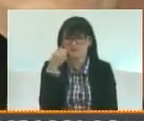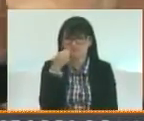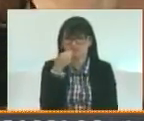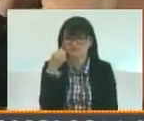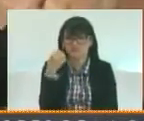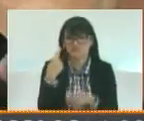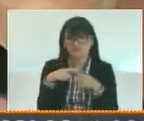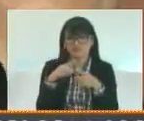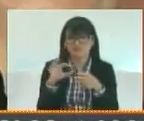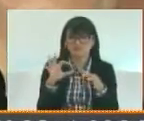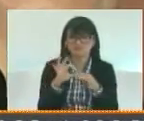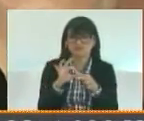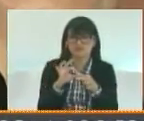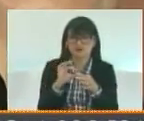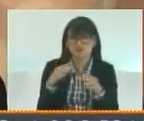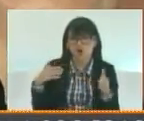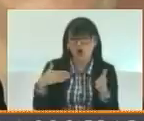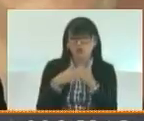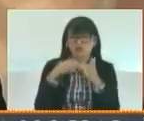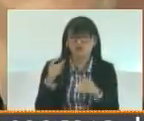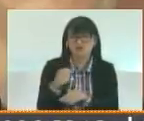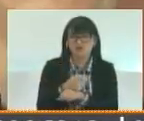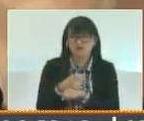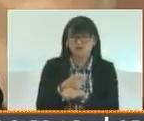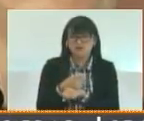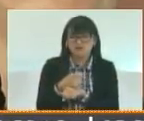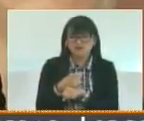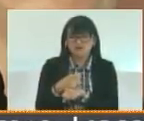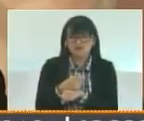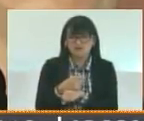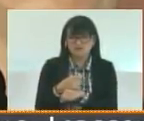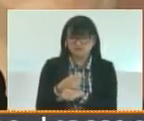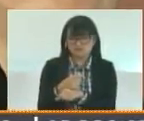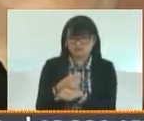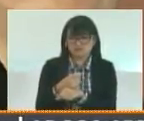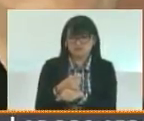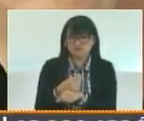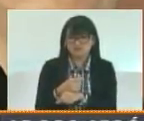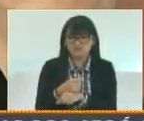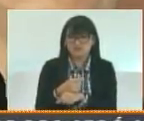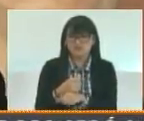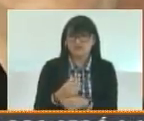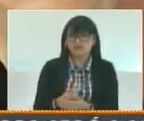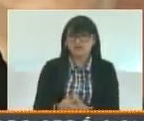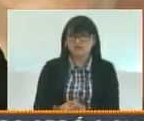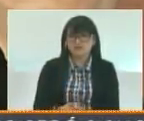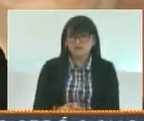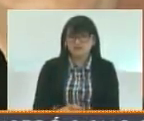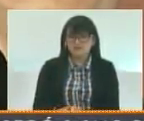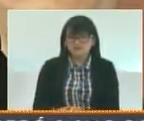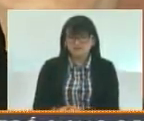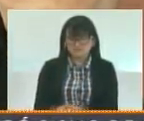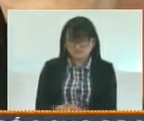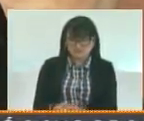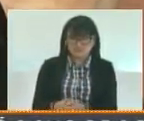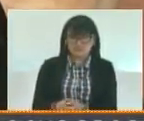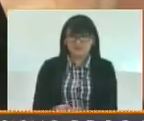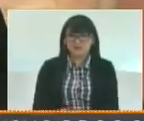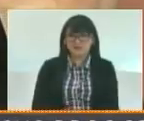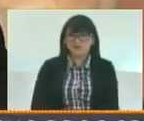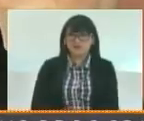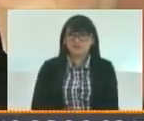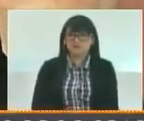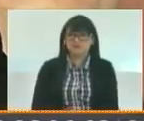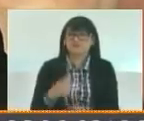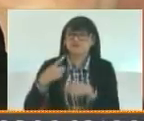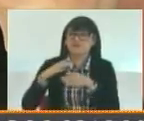otros en rebelión contra el Estado y obligan a las personas que allí viven a votar de determinada manera. A diferencia de